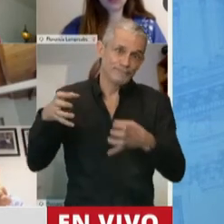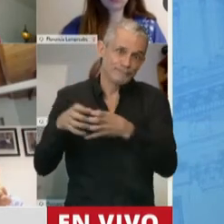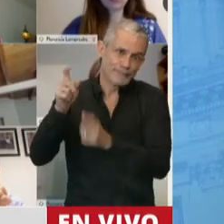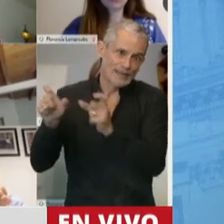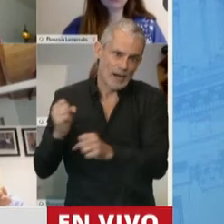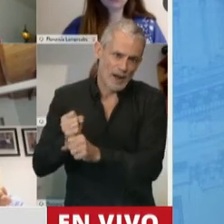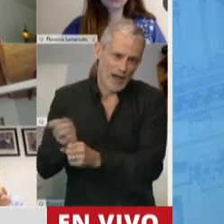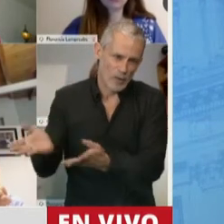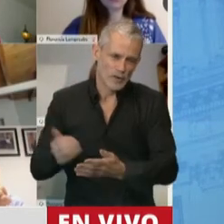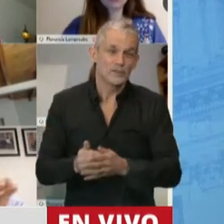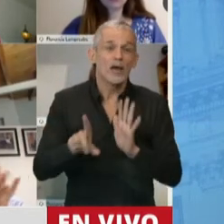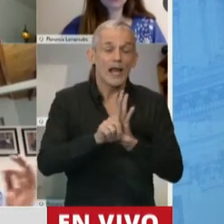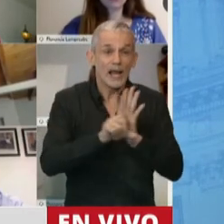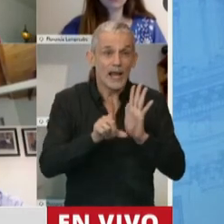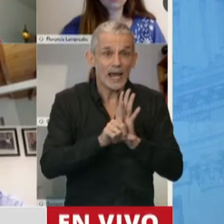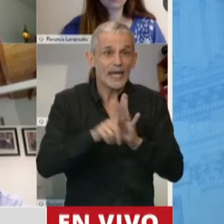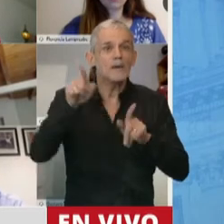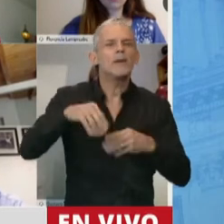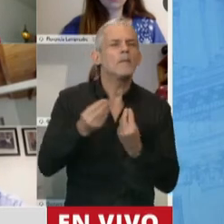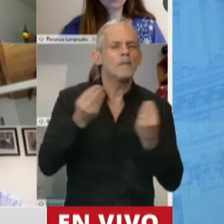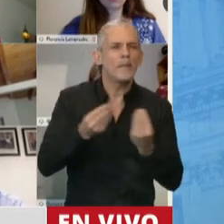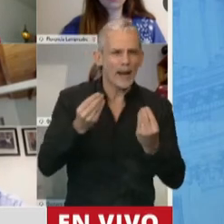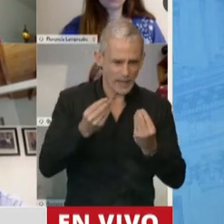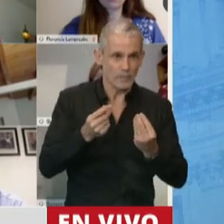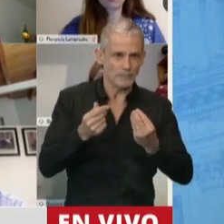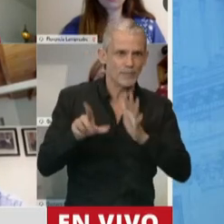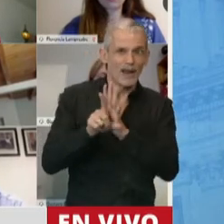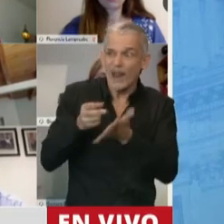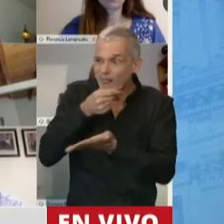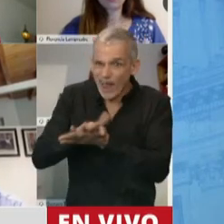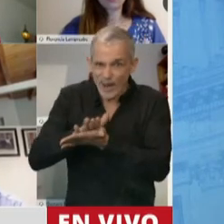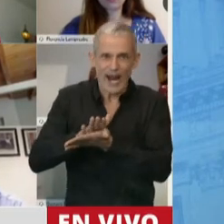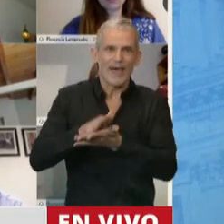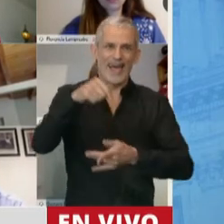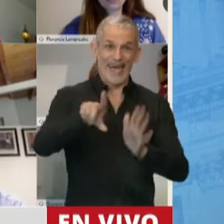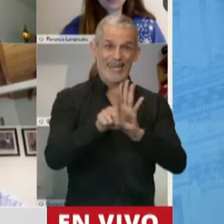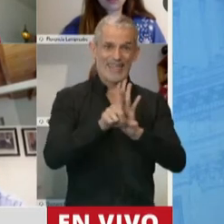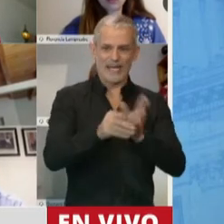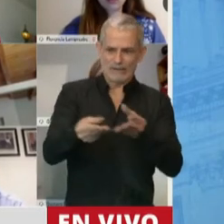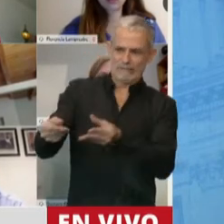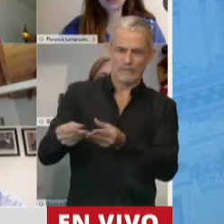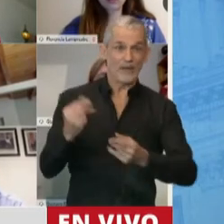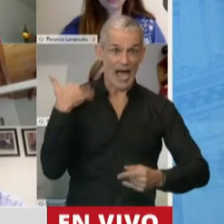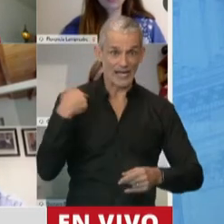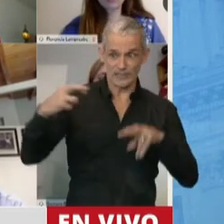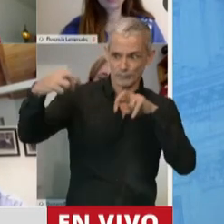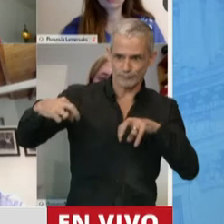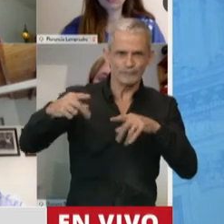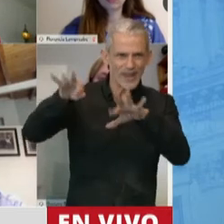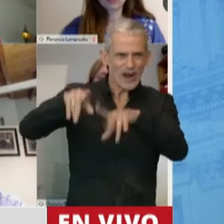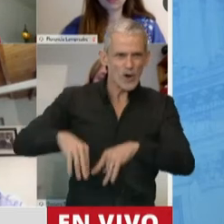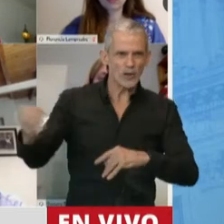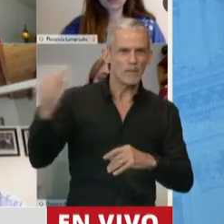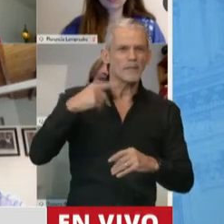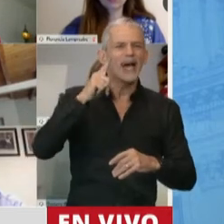sentido, la ley viene a saldar un vacío legal. Recibí en el día de ayer una nota